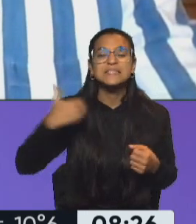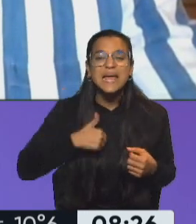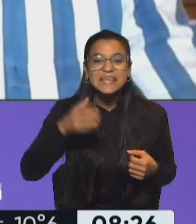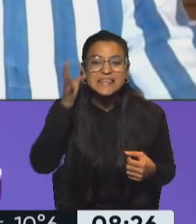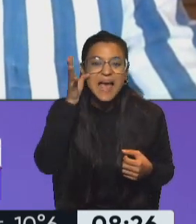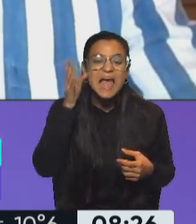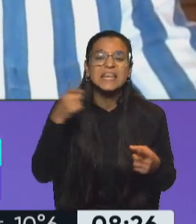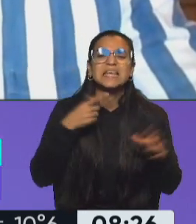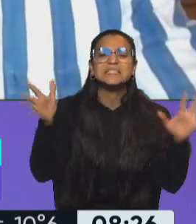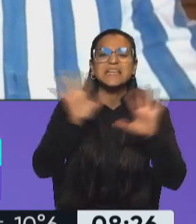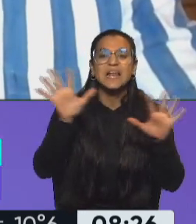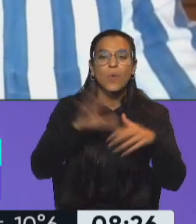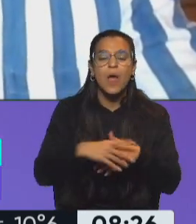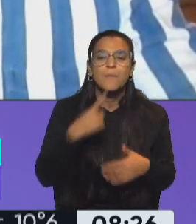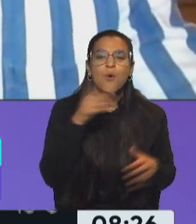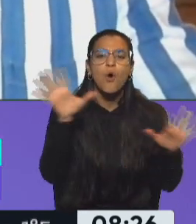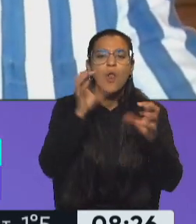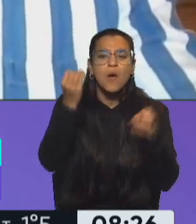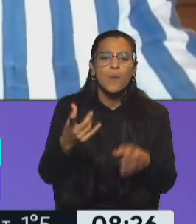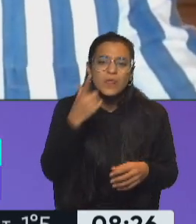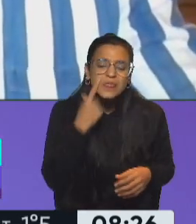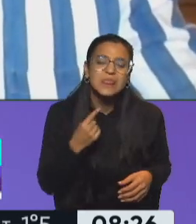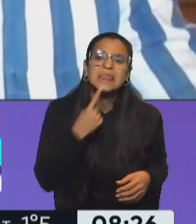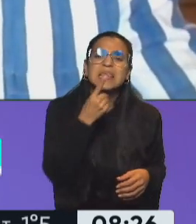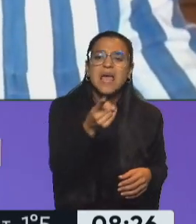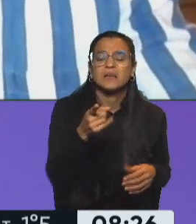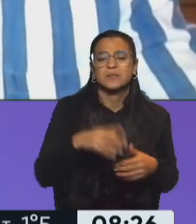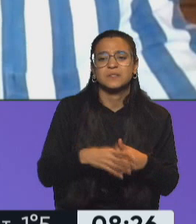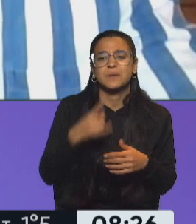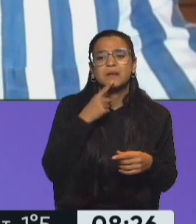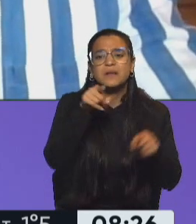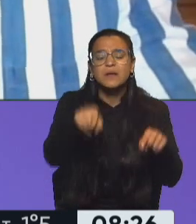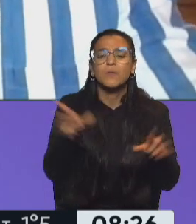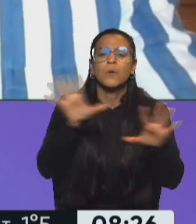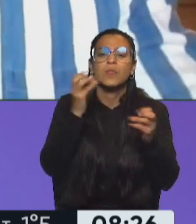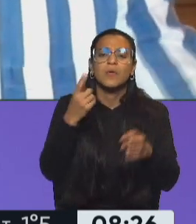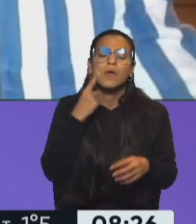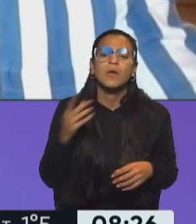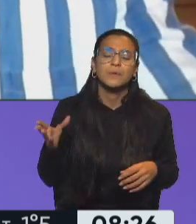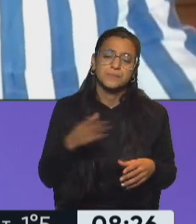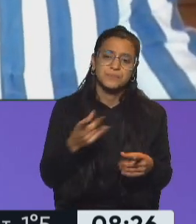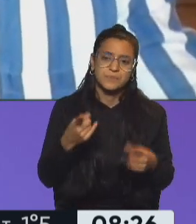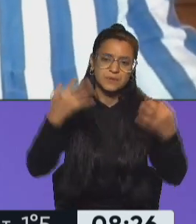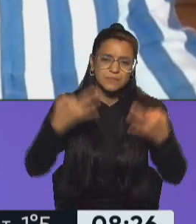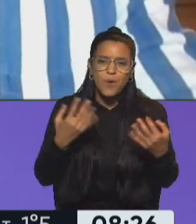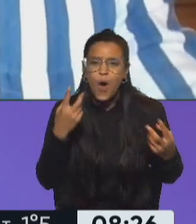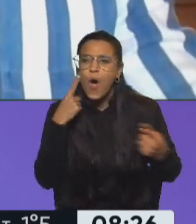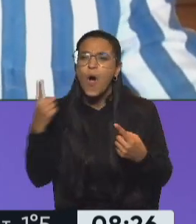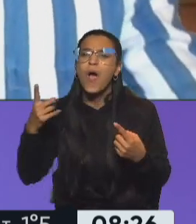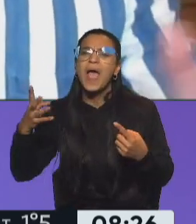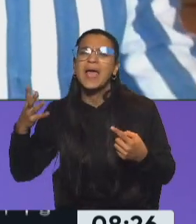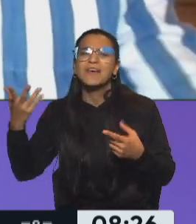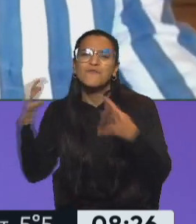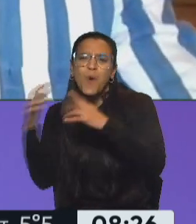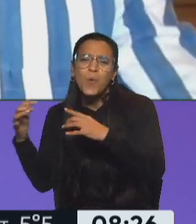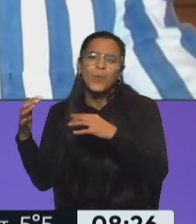manera. Muy buenos días, Silvita. ¿Cómo estás? Muy buenos días para vos y para todos. Estuvo bravo tratar de linkear el fútbol Italia e